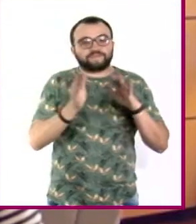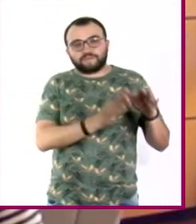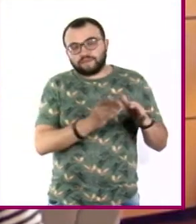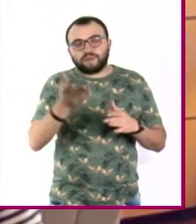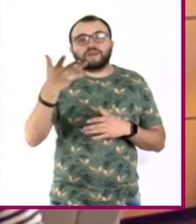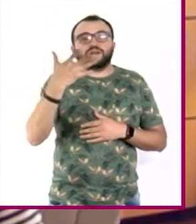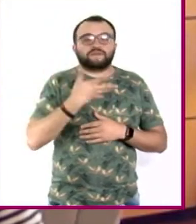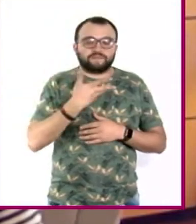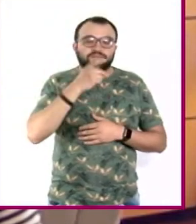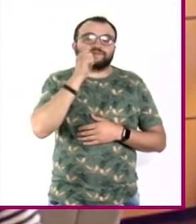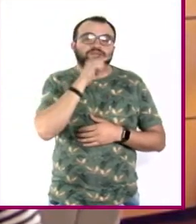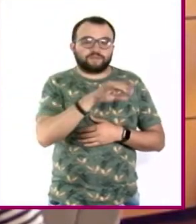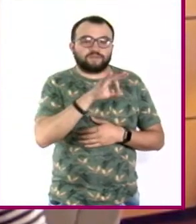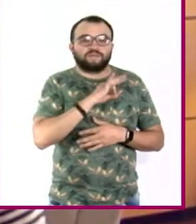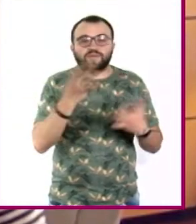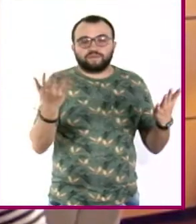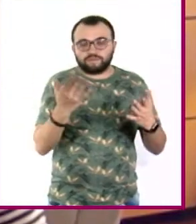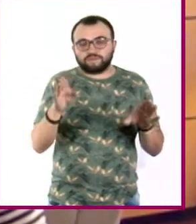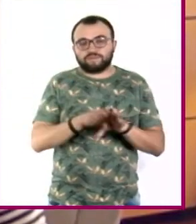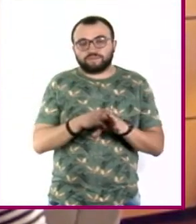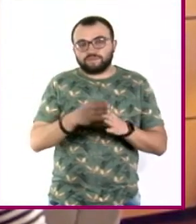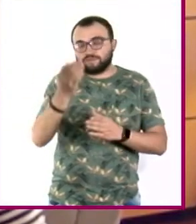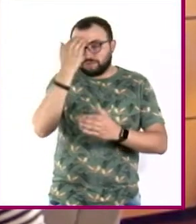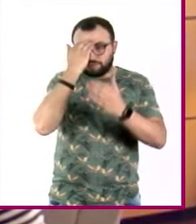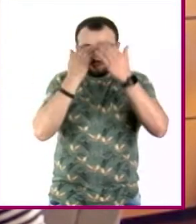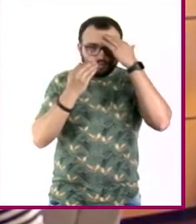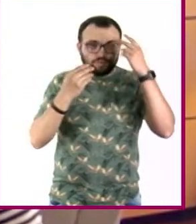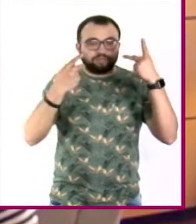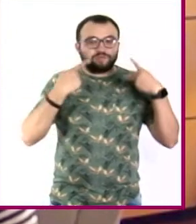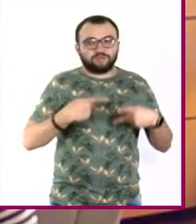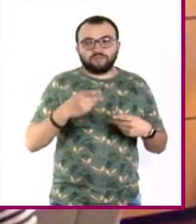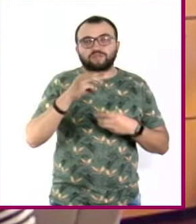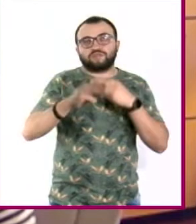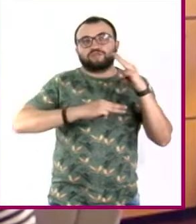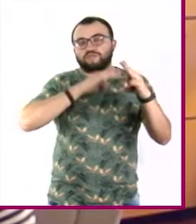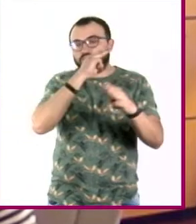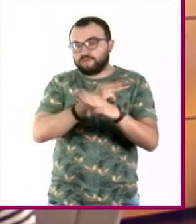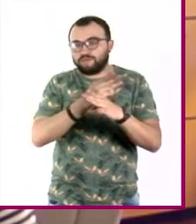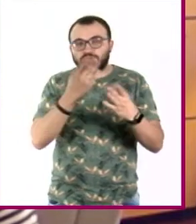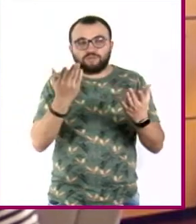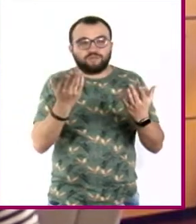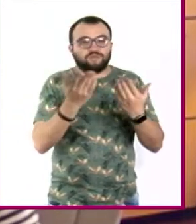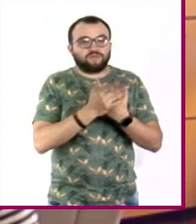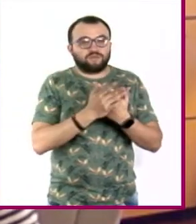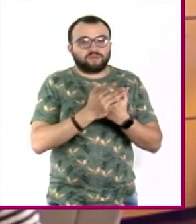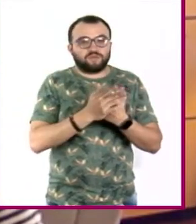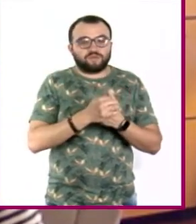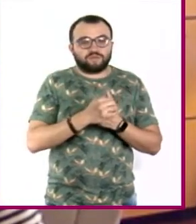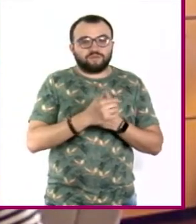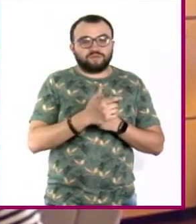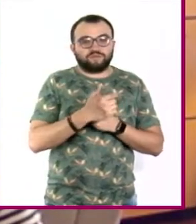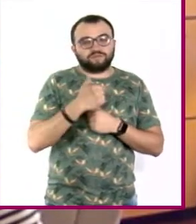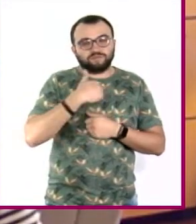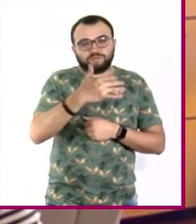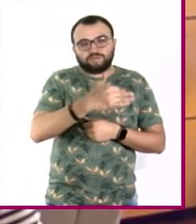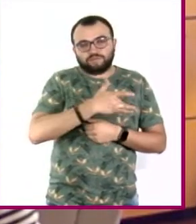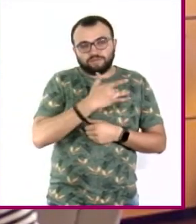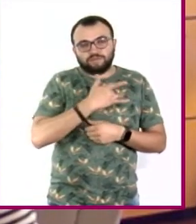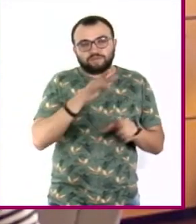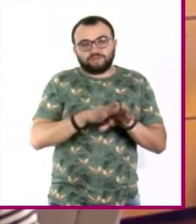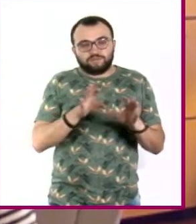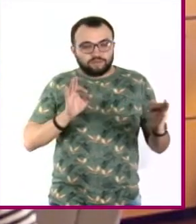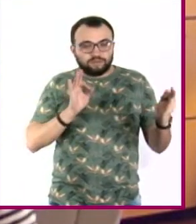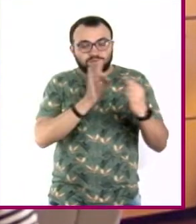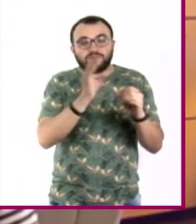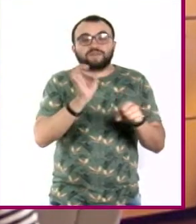abre posibilidades de conocer a gente en todo el mundo, de encontrar gente con quien siento cierta afinidad.